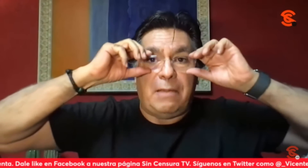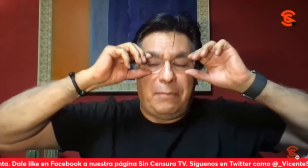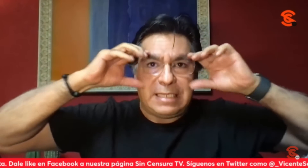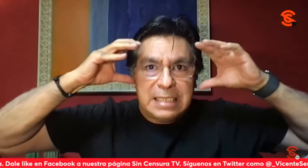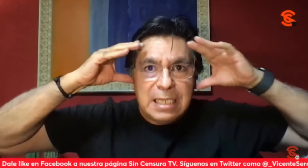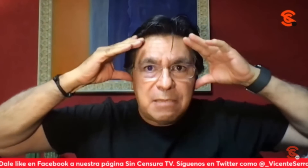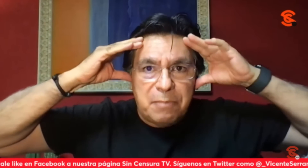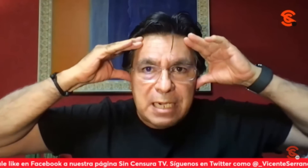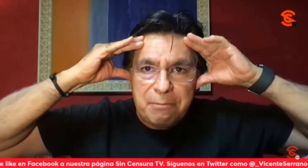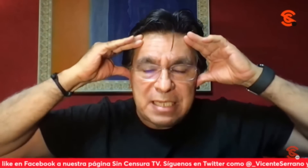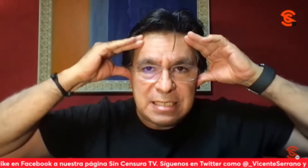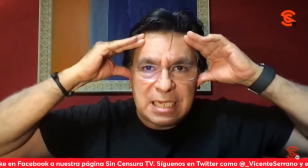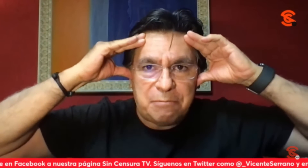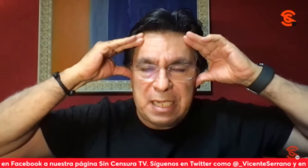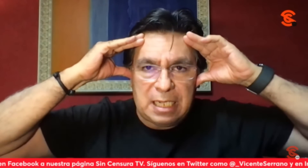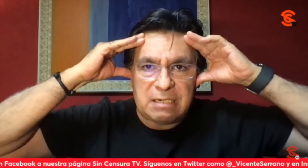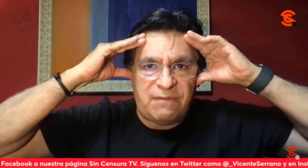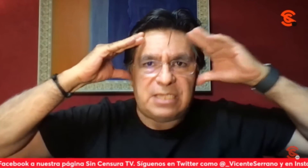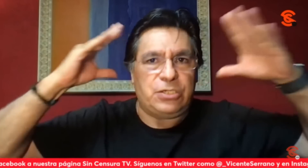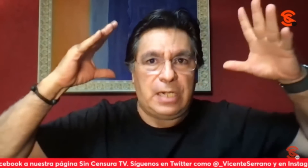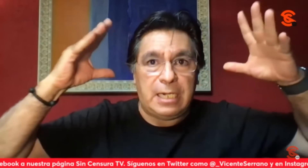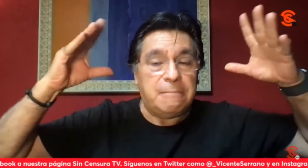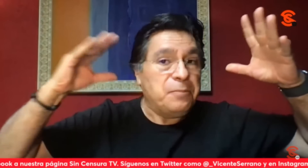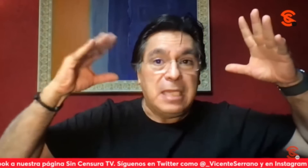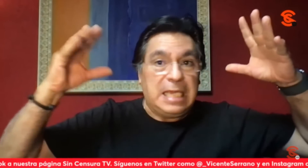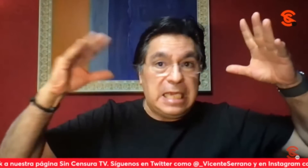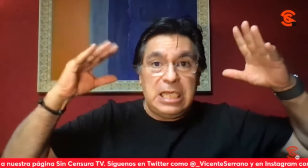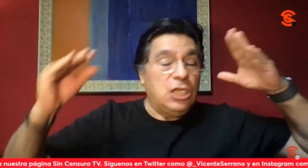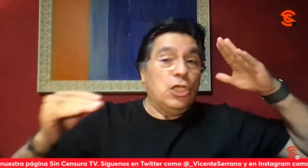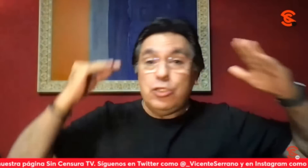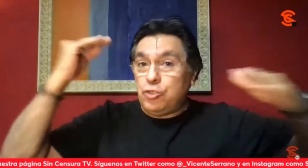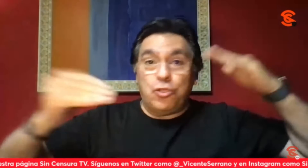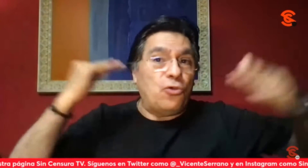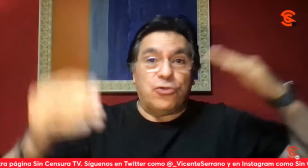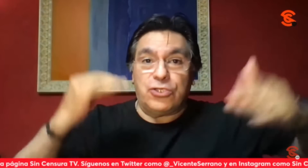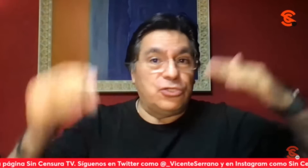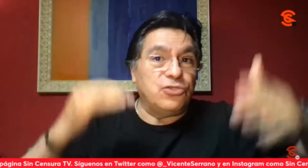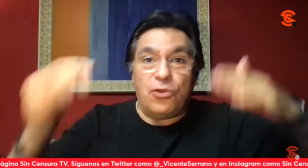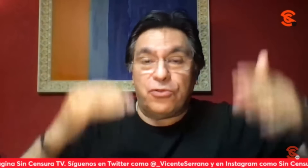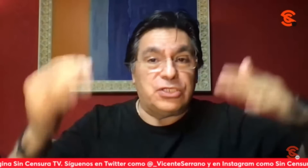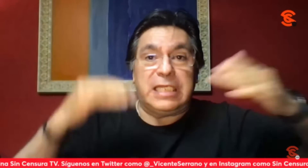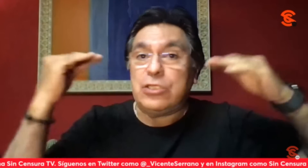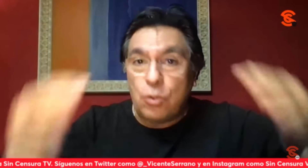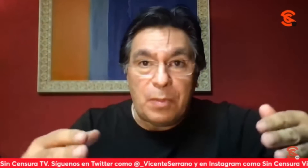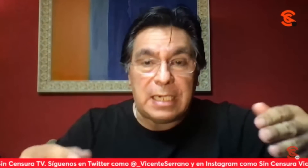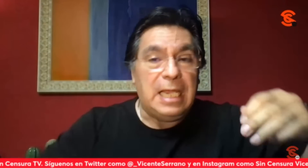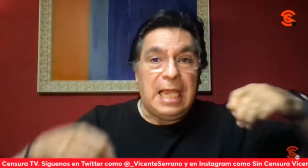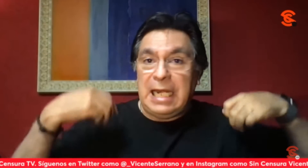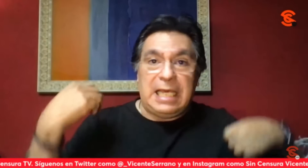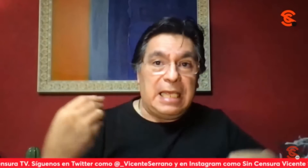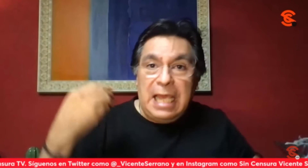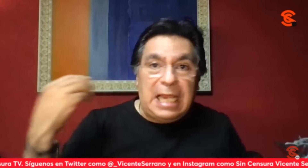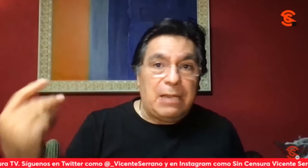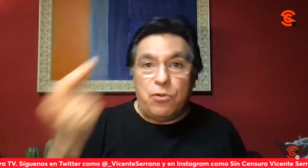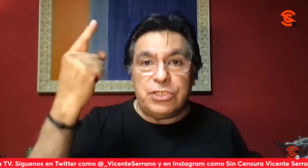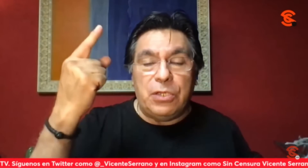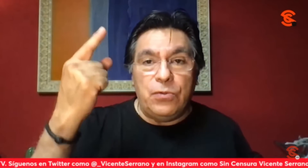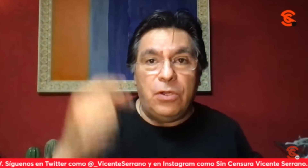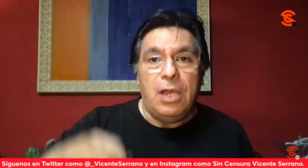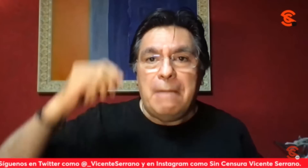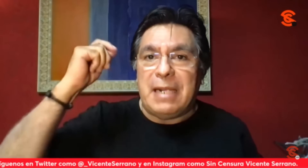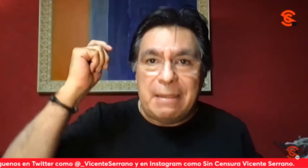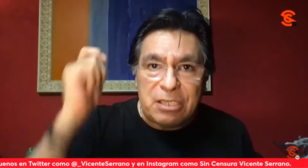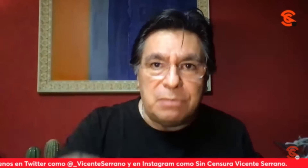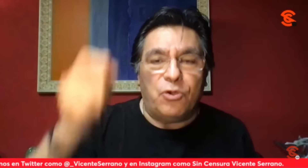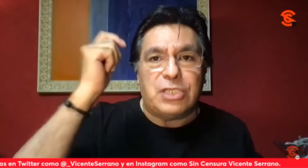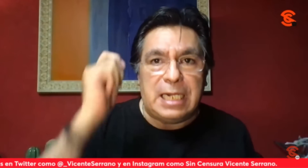desconecta su capacidad para pensar, para reflexionar, y todos se suman a la voz de